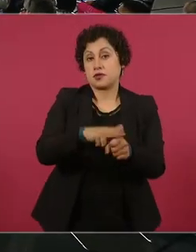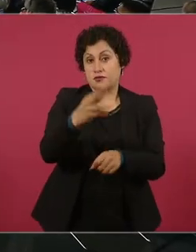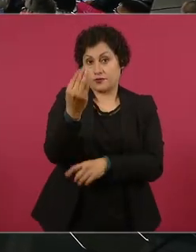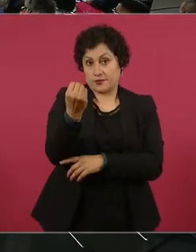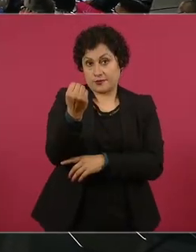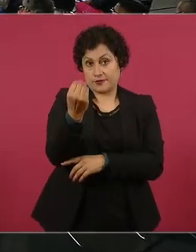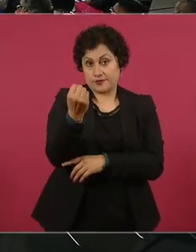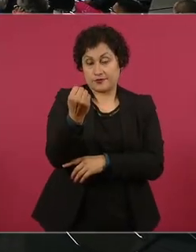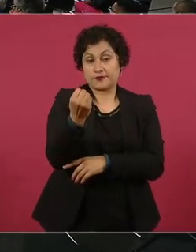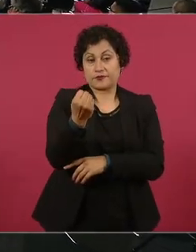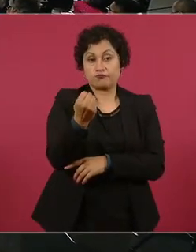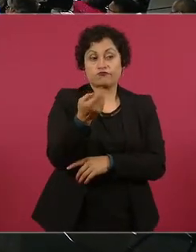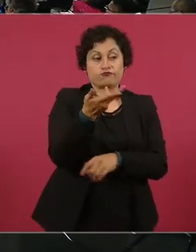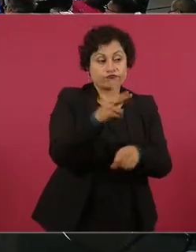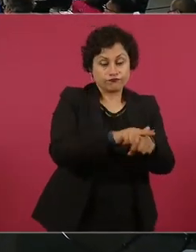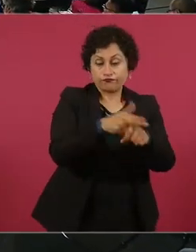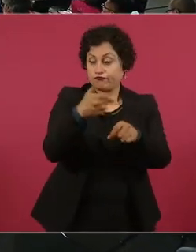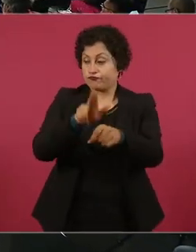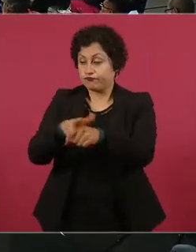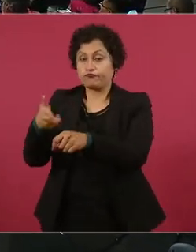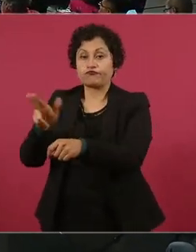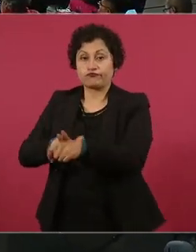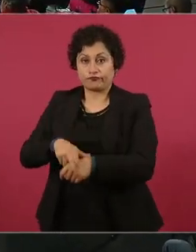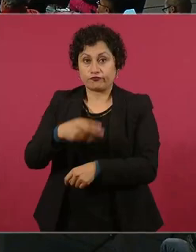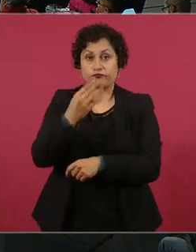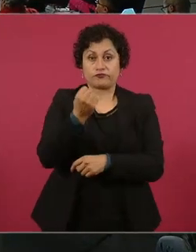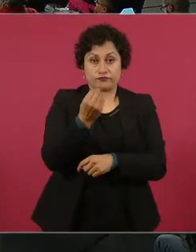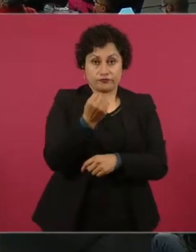que ahora se van a comprar